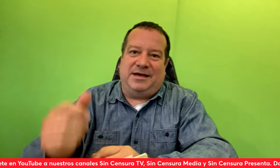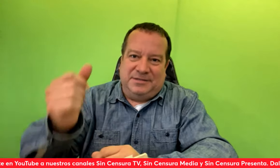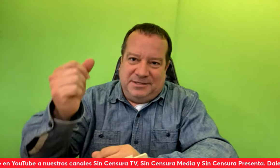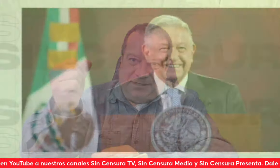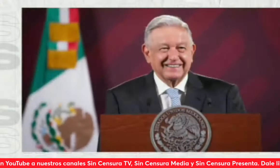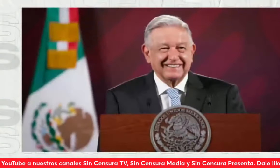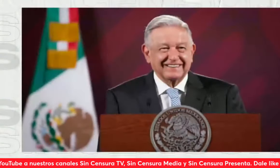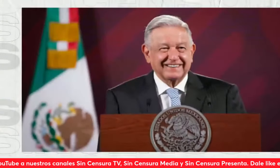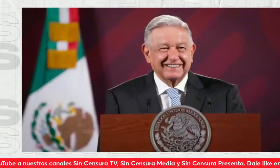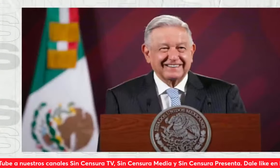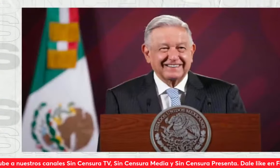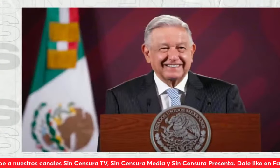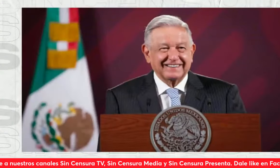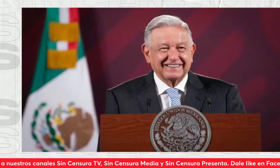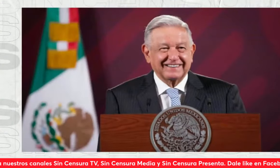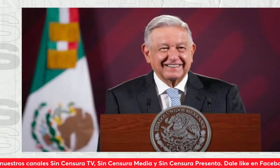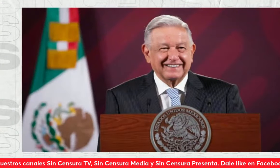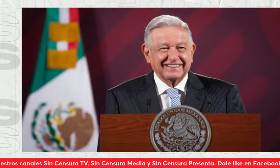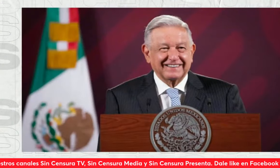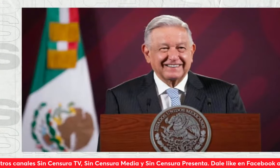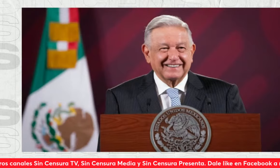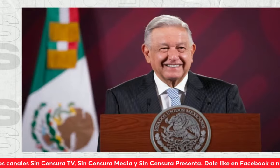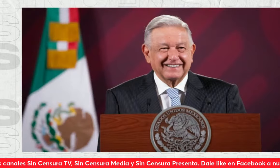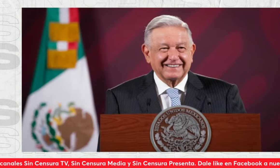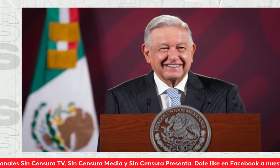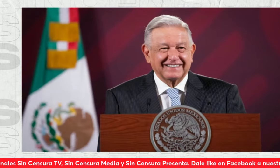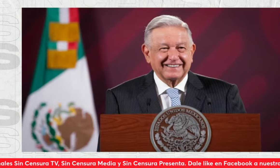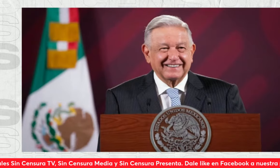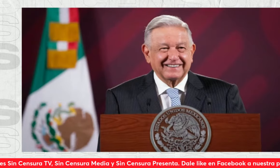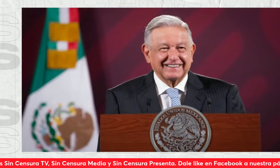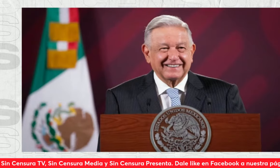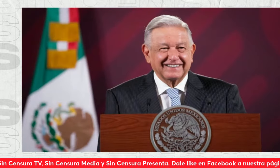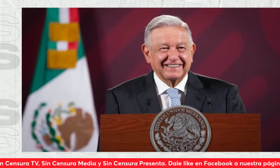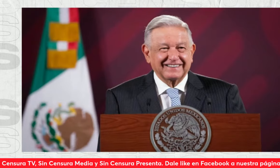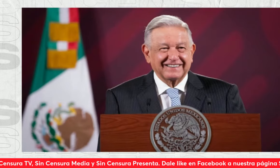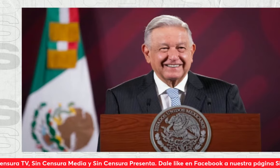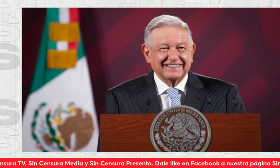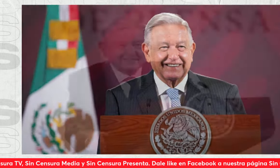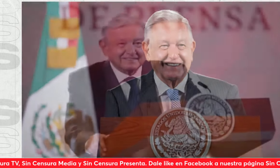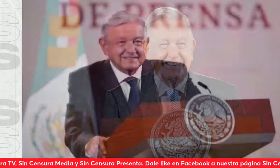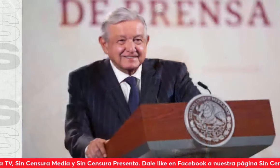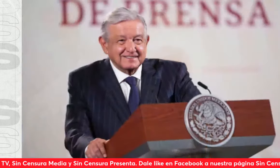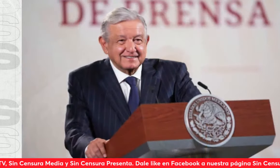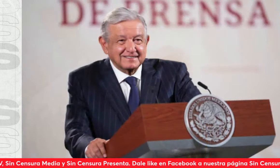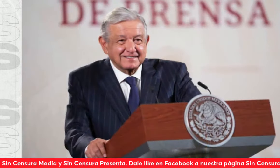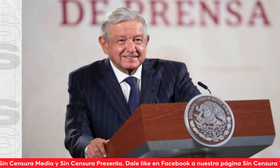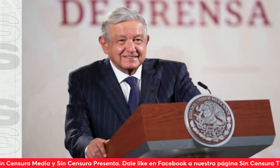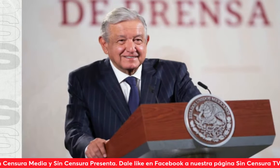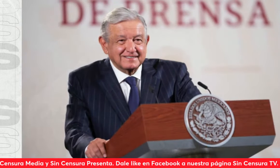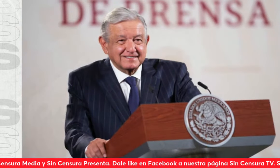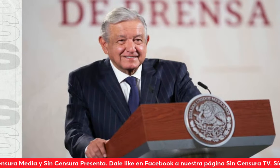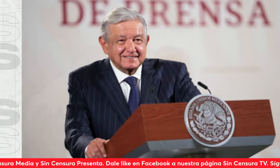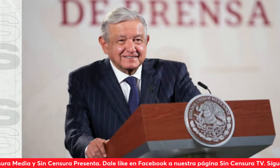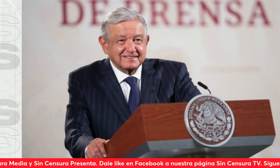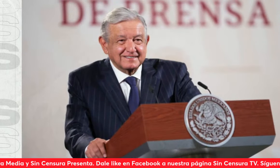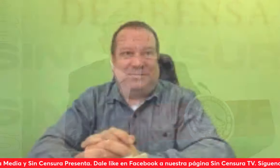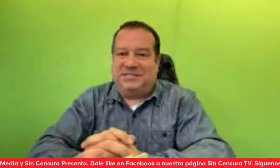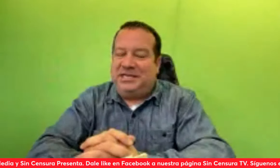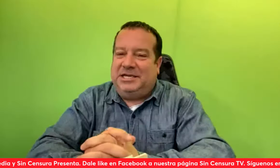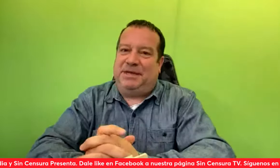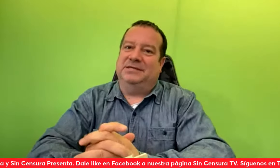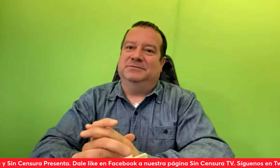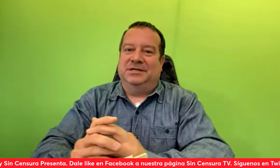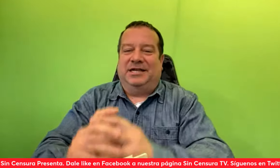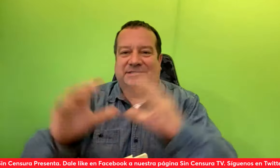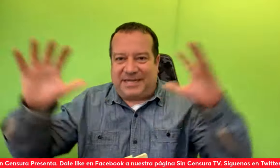llamada eh Donald Trump le levantó la llamada Vladimir Putin y le levantó la llamada este